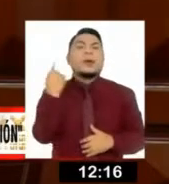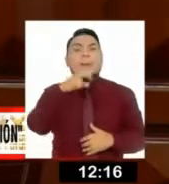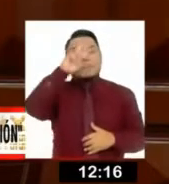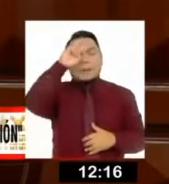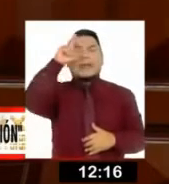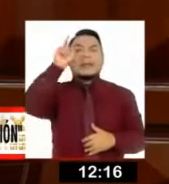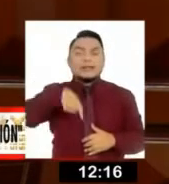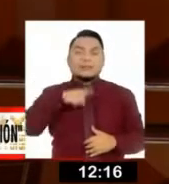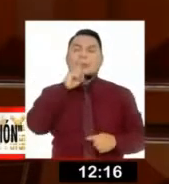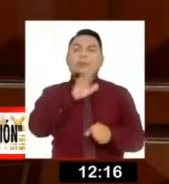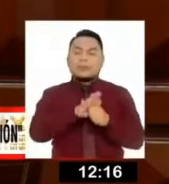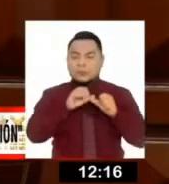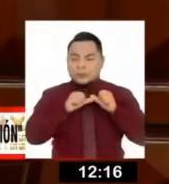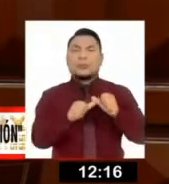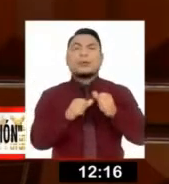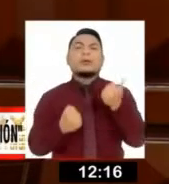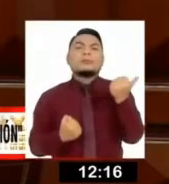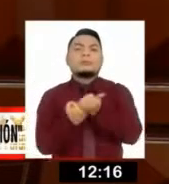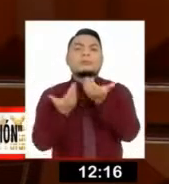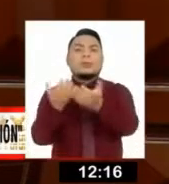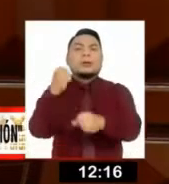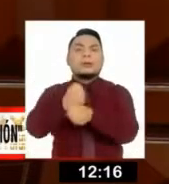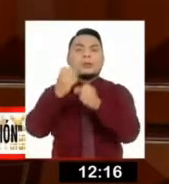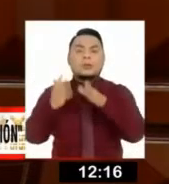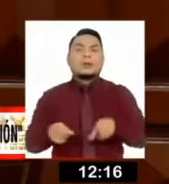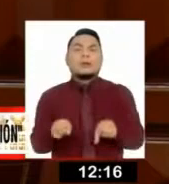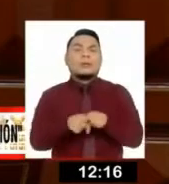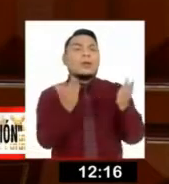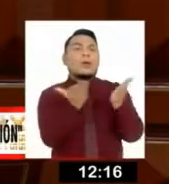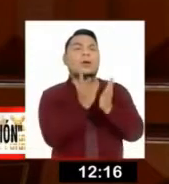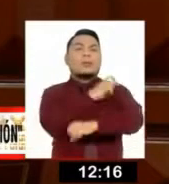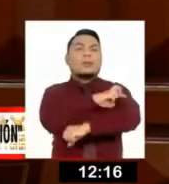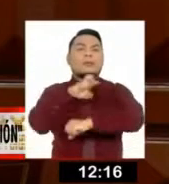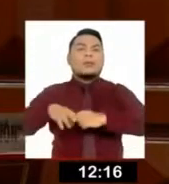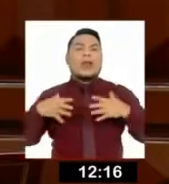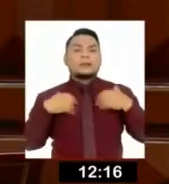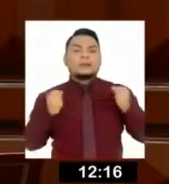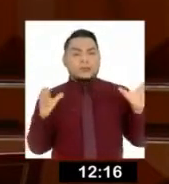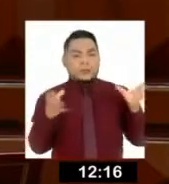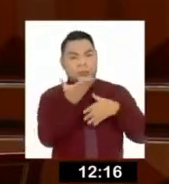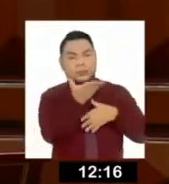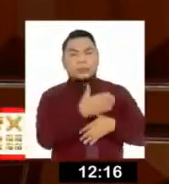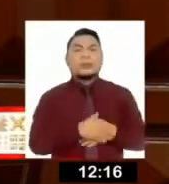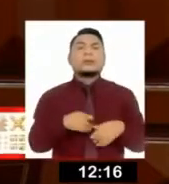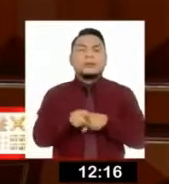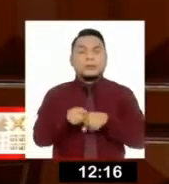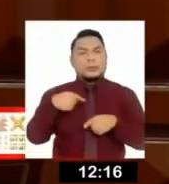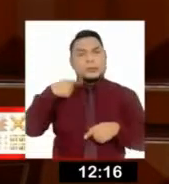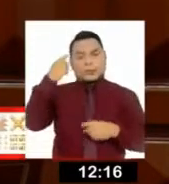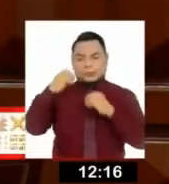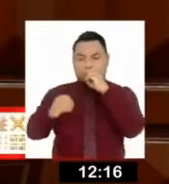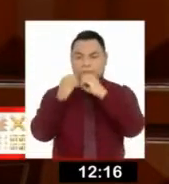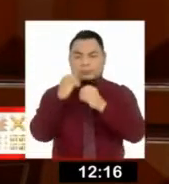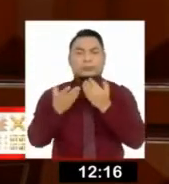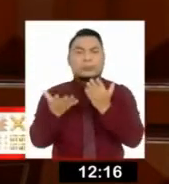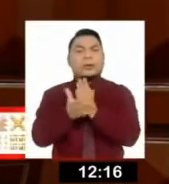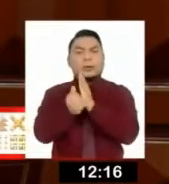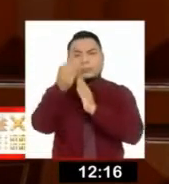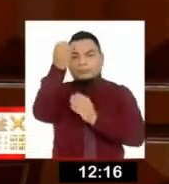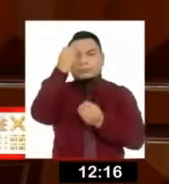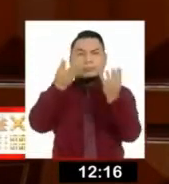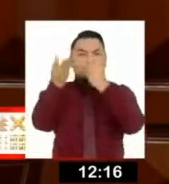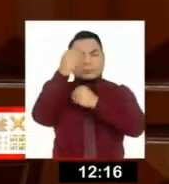mantener el compromiso y aporte de los trabajadores y los colegios profesionales de salud. Desarrollaremos las capacidades en el